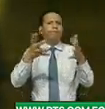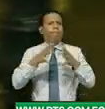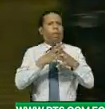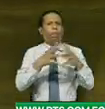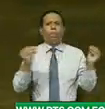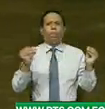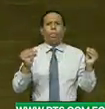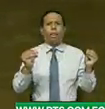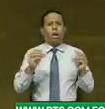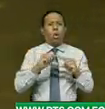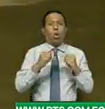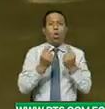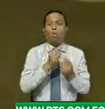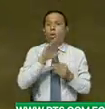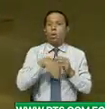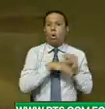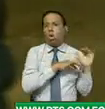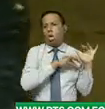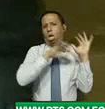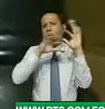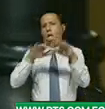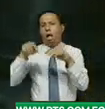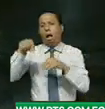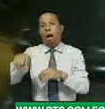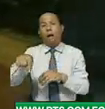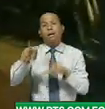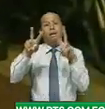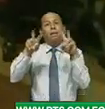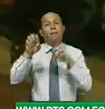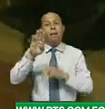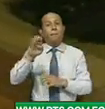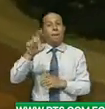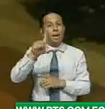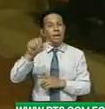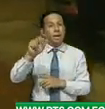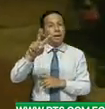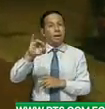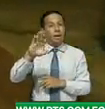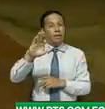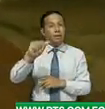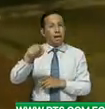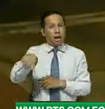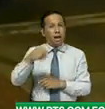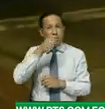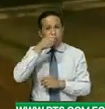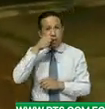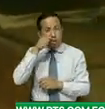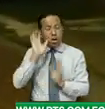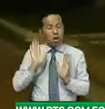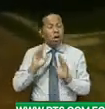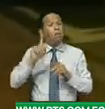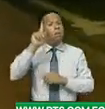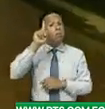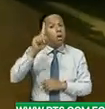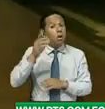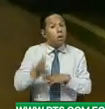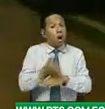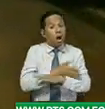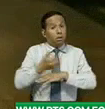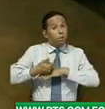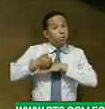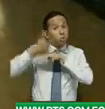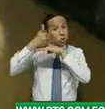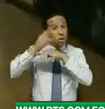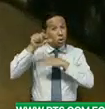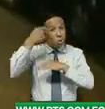reportaba mi compañero Charlie Pisa con ese gran decomiso de droga. Pero el gobernador del Guayas, Pablo Arosemena, mencionó el día de